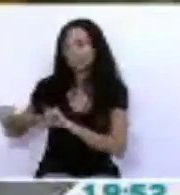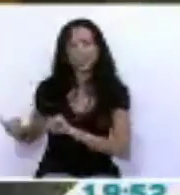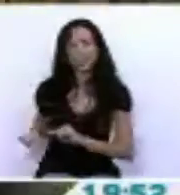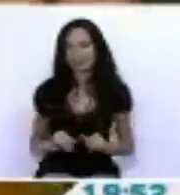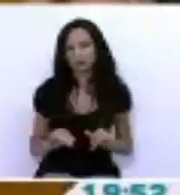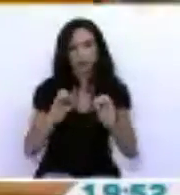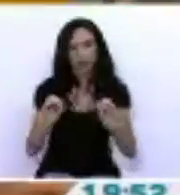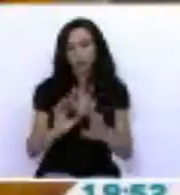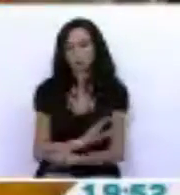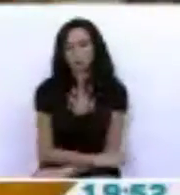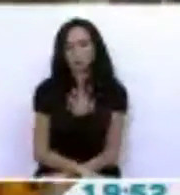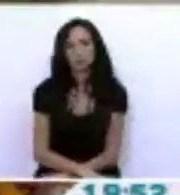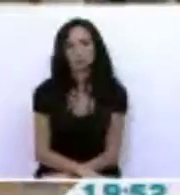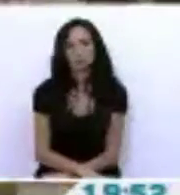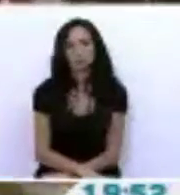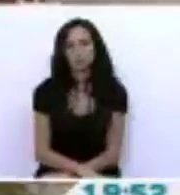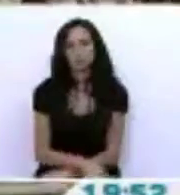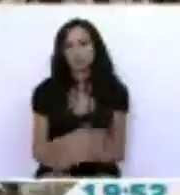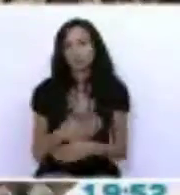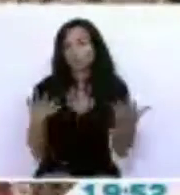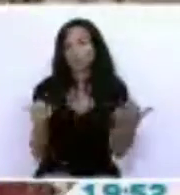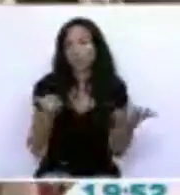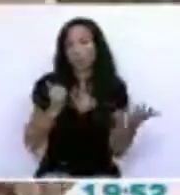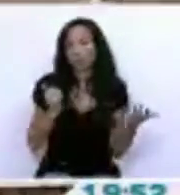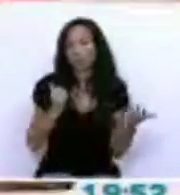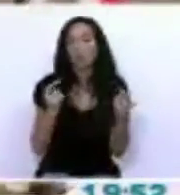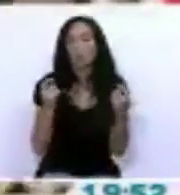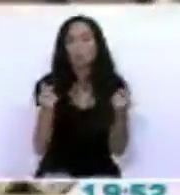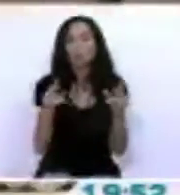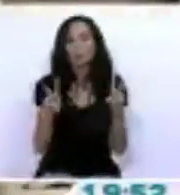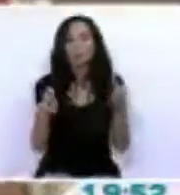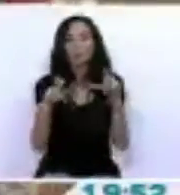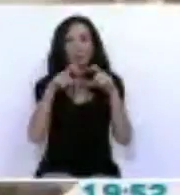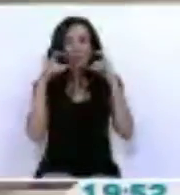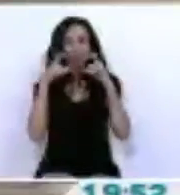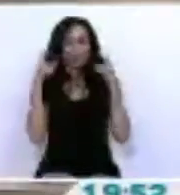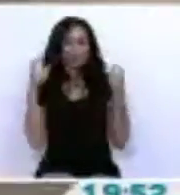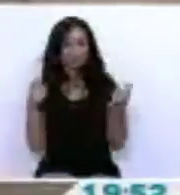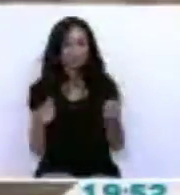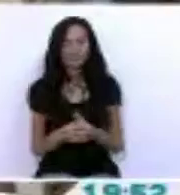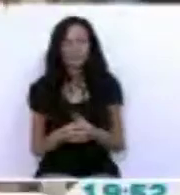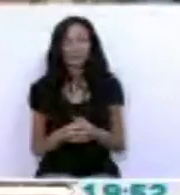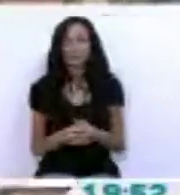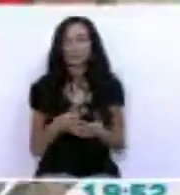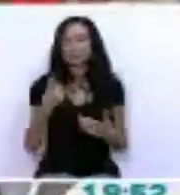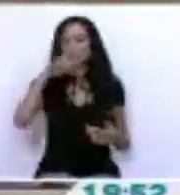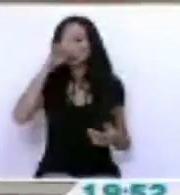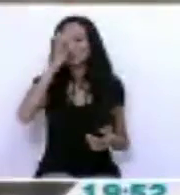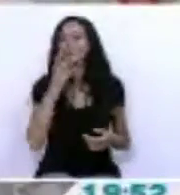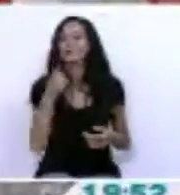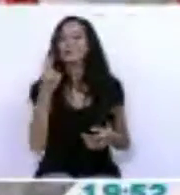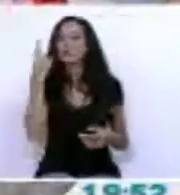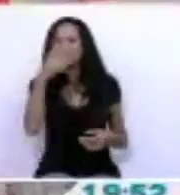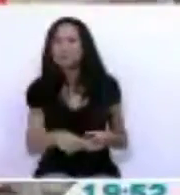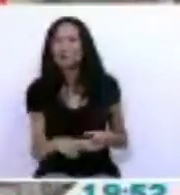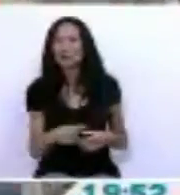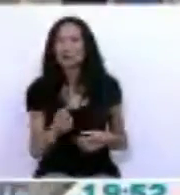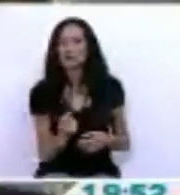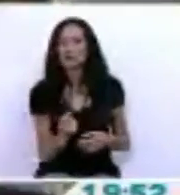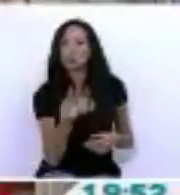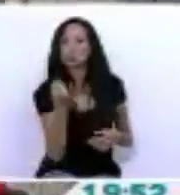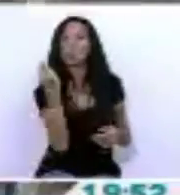nada, cero. Así es que, pues aprovechando un poquito el tirón ahora de las mascarillas y demás. No sé si tú tienes cuantificadas en cierto modo las pérdidas